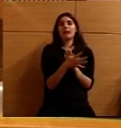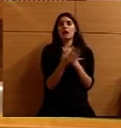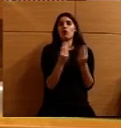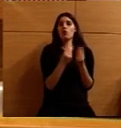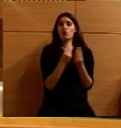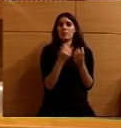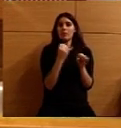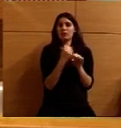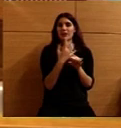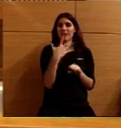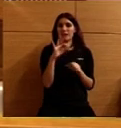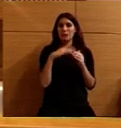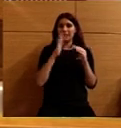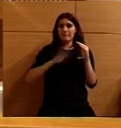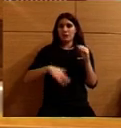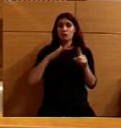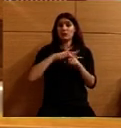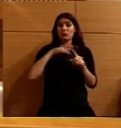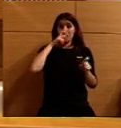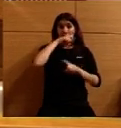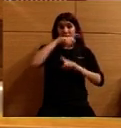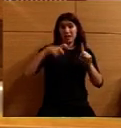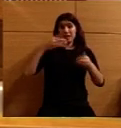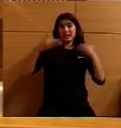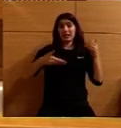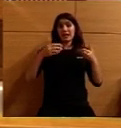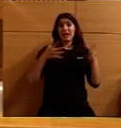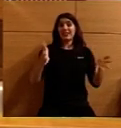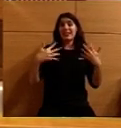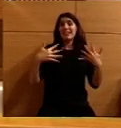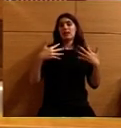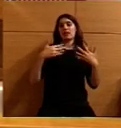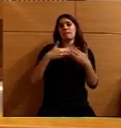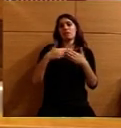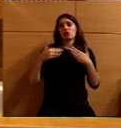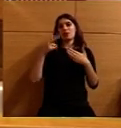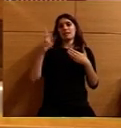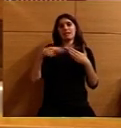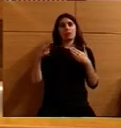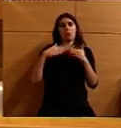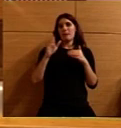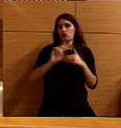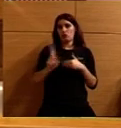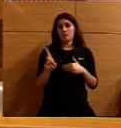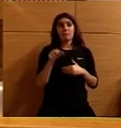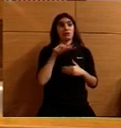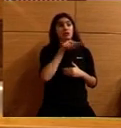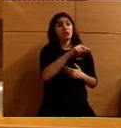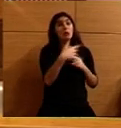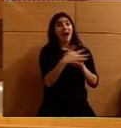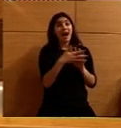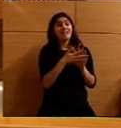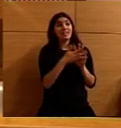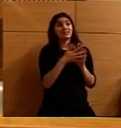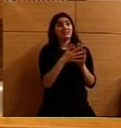número de trabajadores menor a 50 y su facturación anual y balance general no supera a los 10 millones de euros. Lo que usted se refiere... de